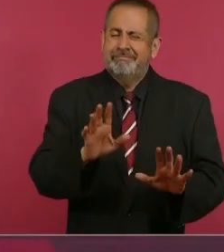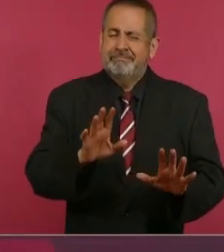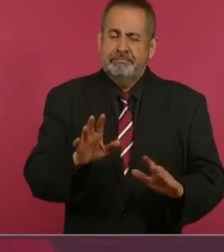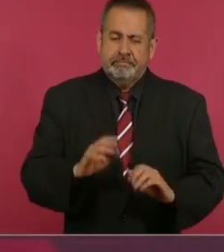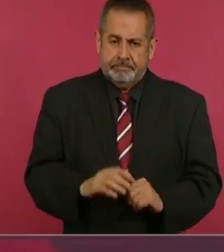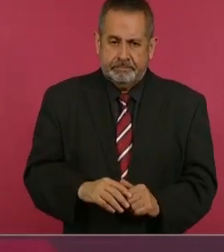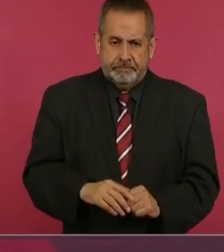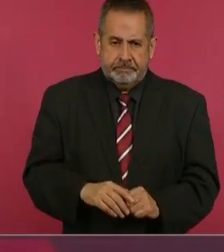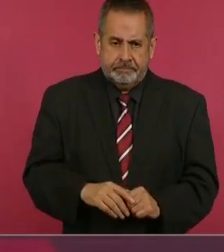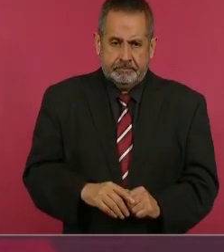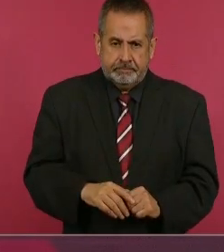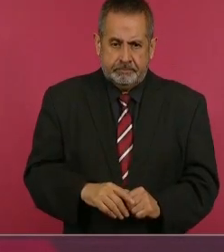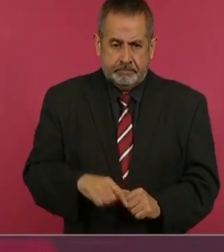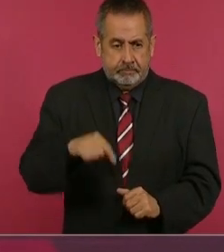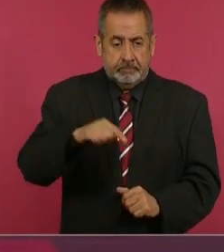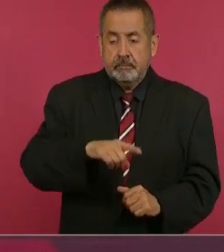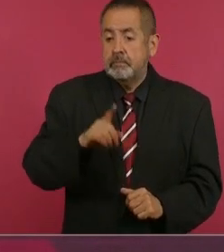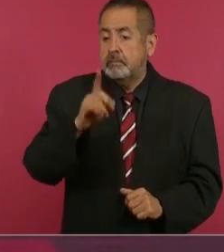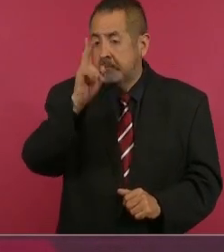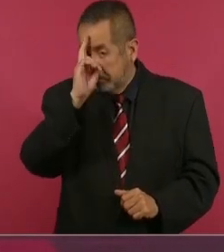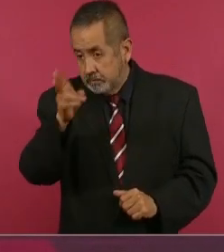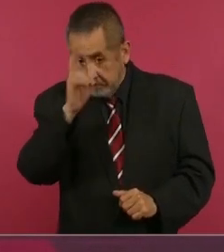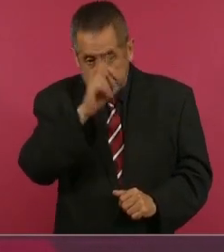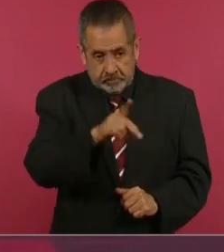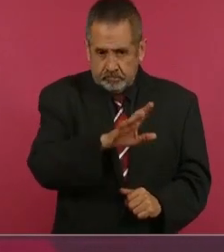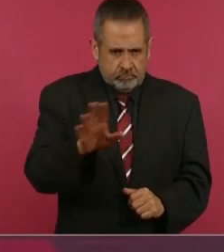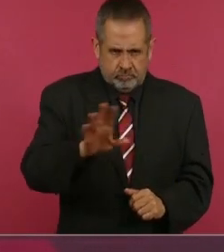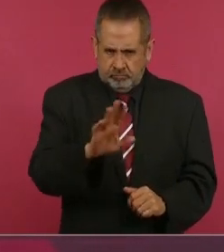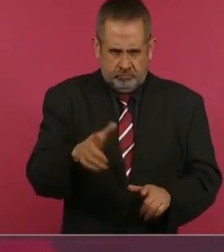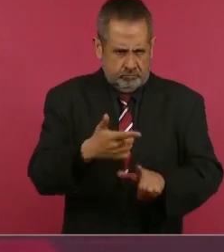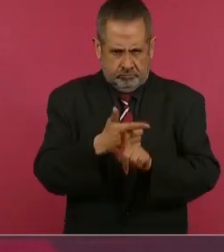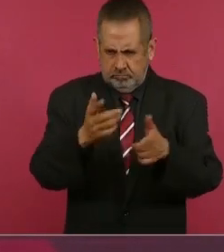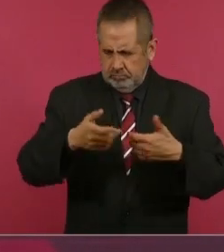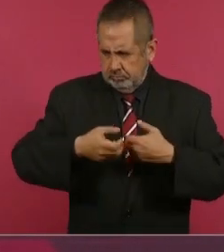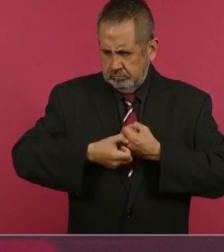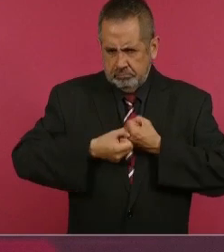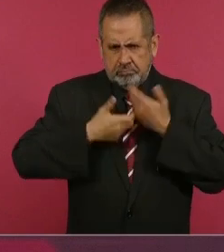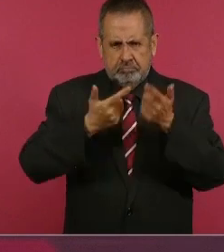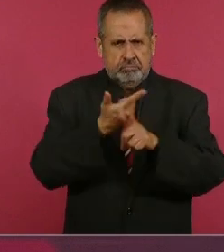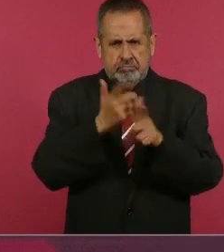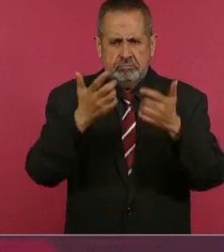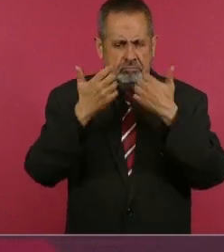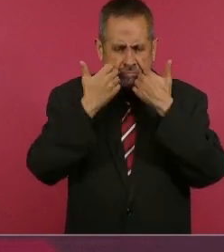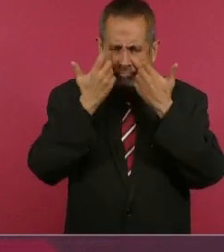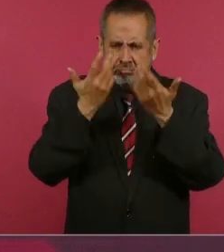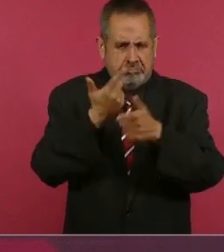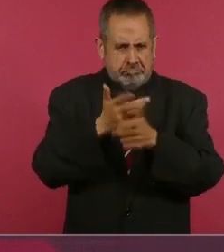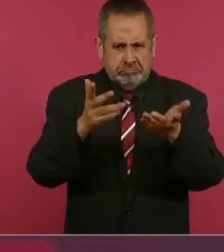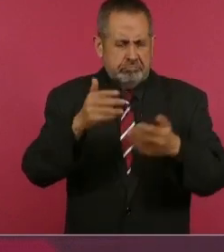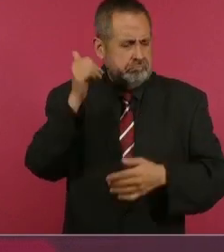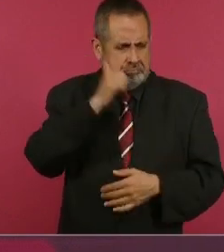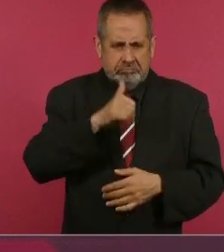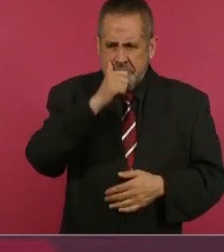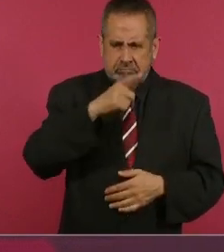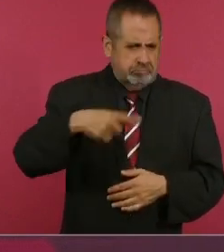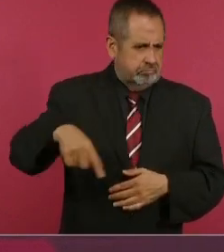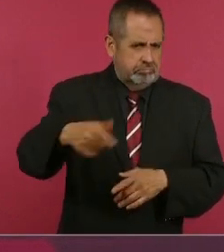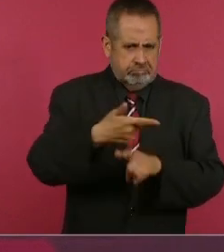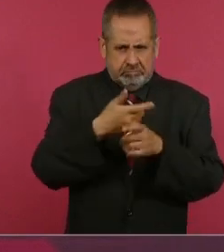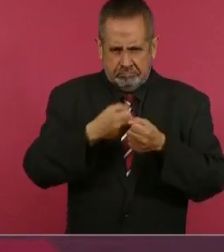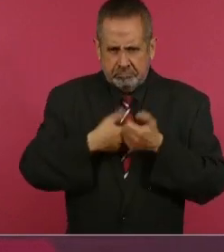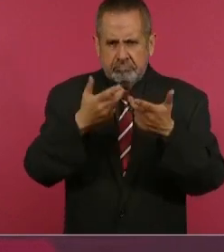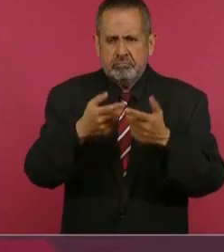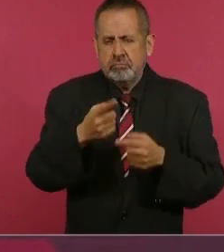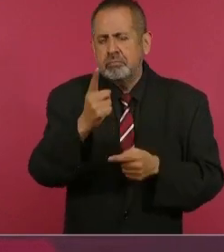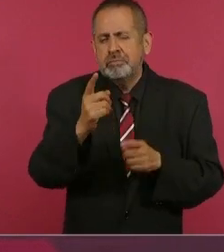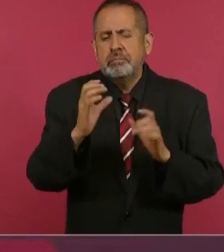No va a haber censura aquí, ¿eh? O sea, ustedes van a tener siempre la libertad de expresarse, de manifestarse, nada más que